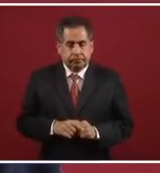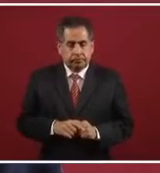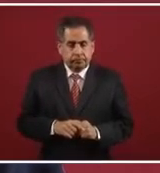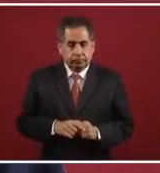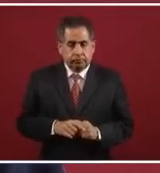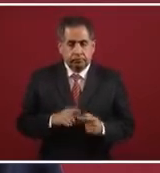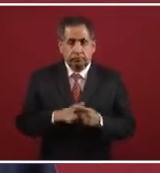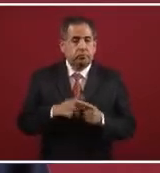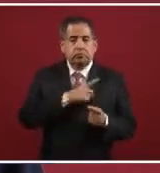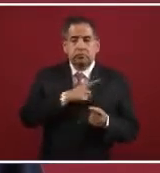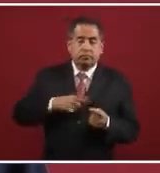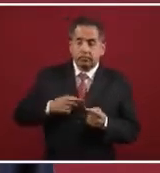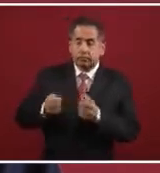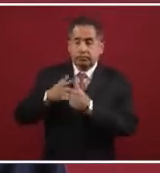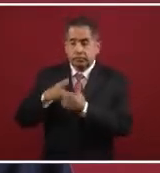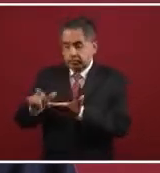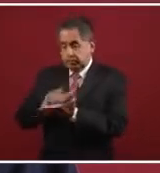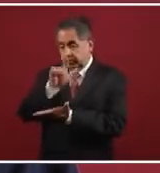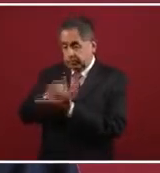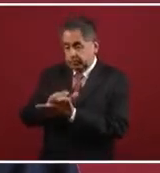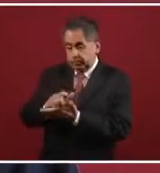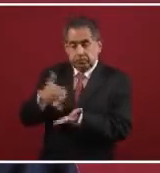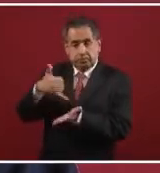tiene que publicarse la ley